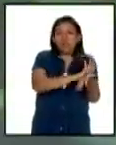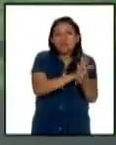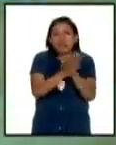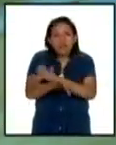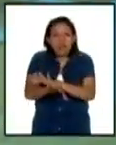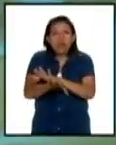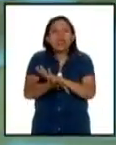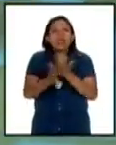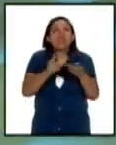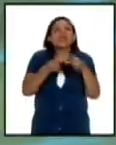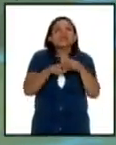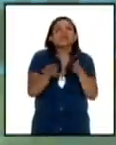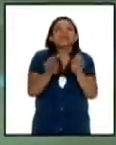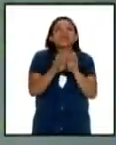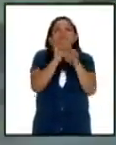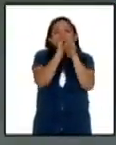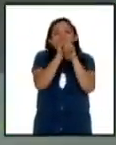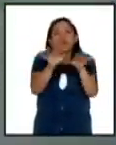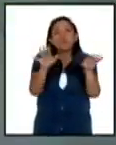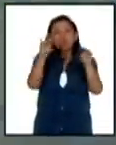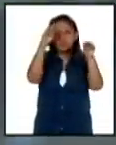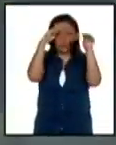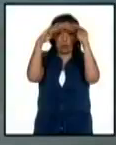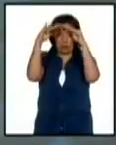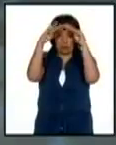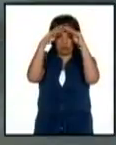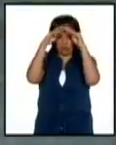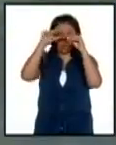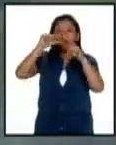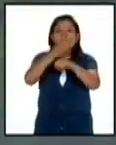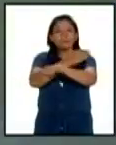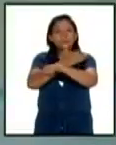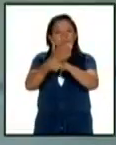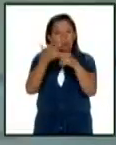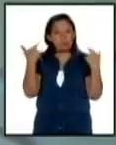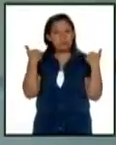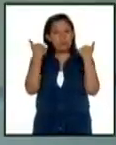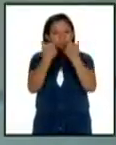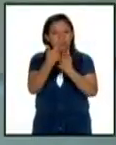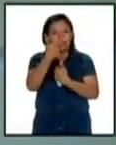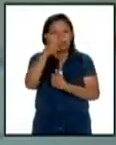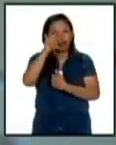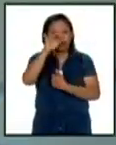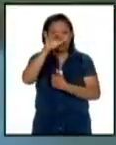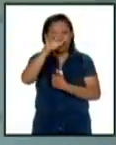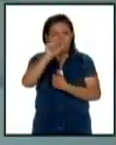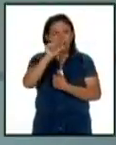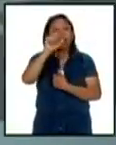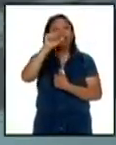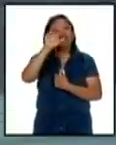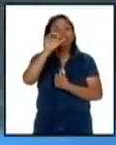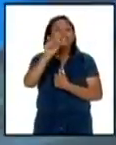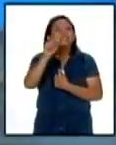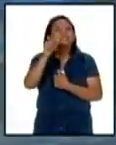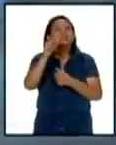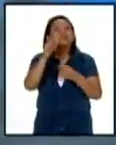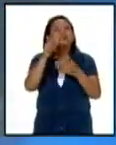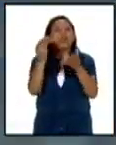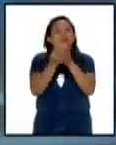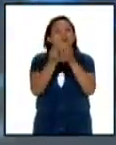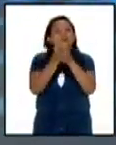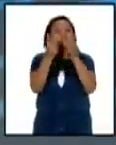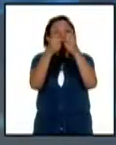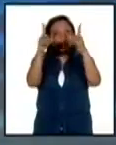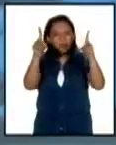y a partir de la reflexión. Maestra, nos acompaña la maestra Graciela Casas del Diplomado de Envejecimiento con Éxito,